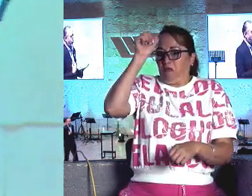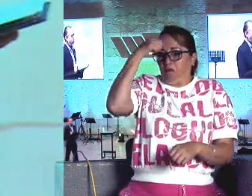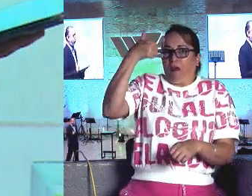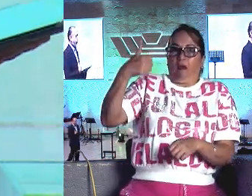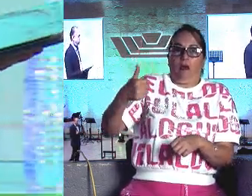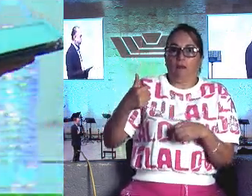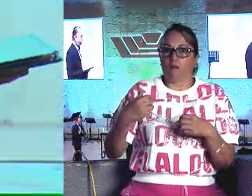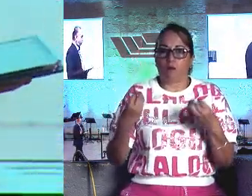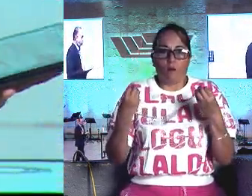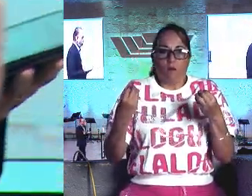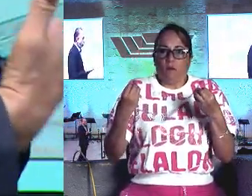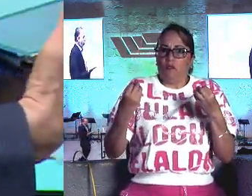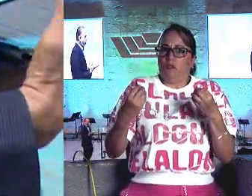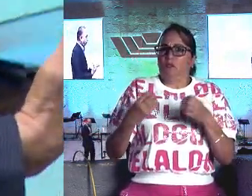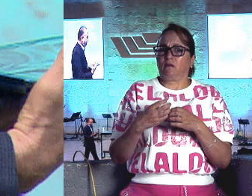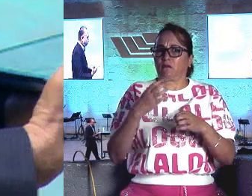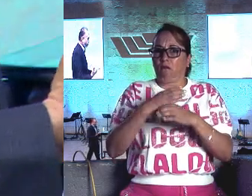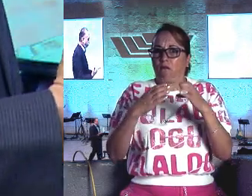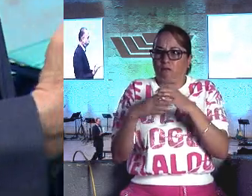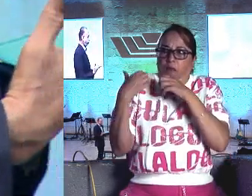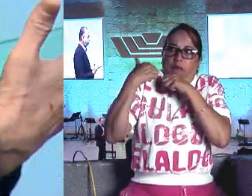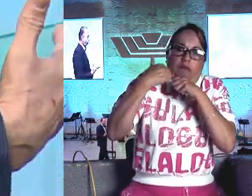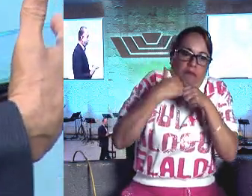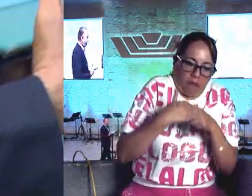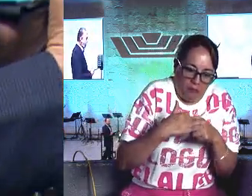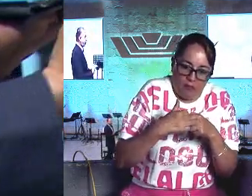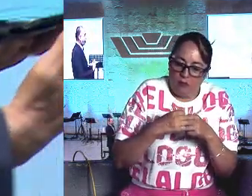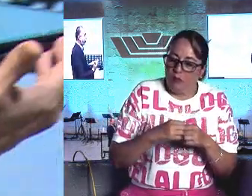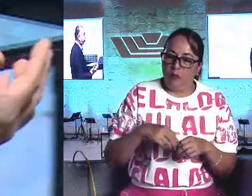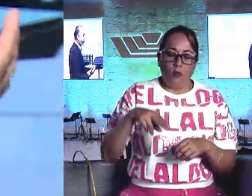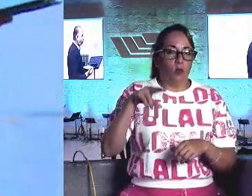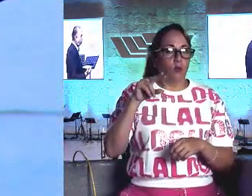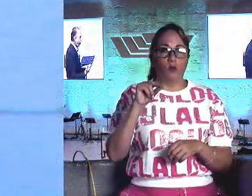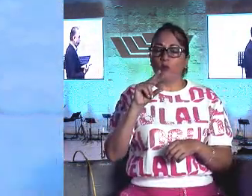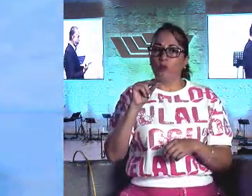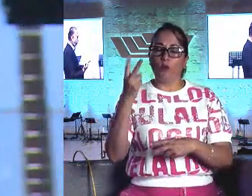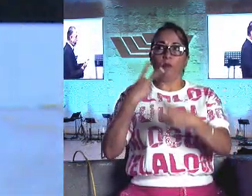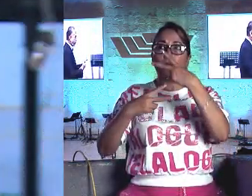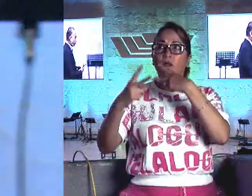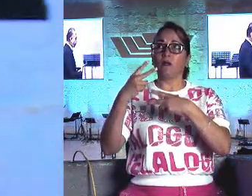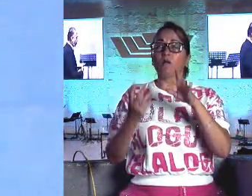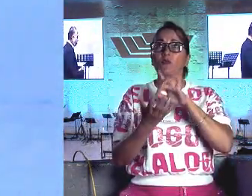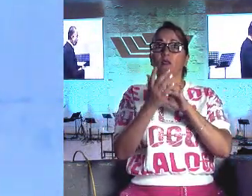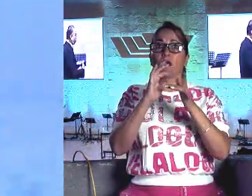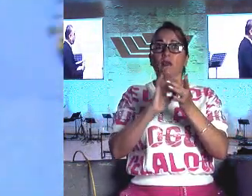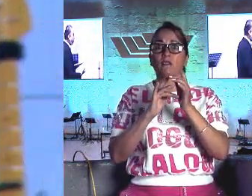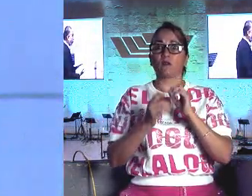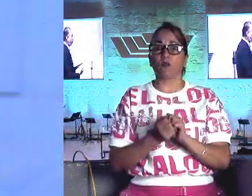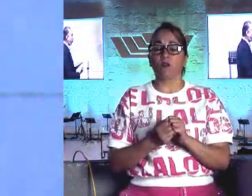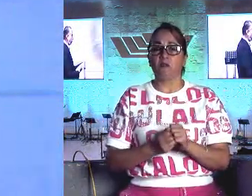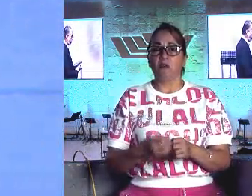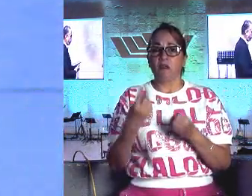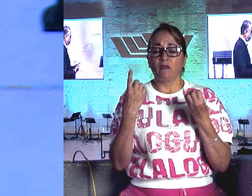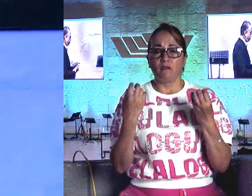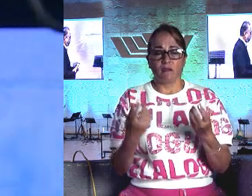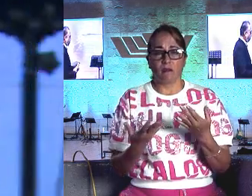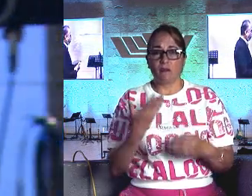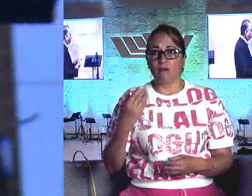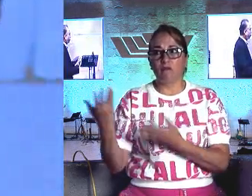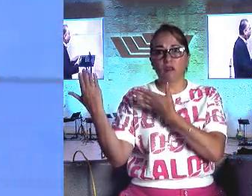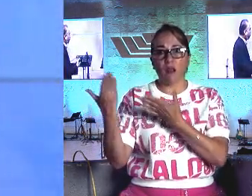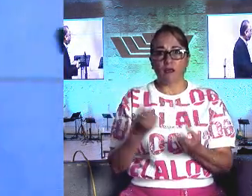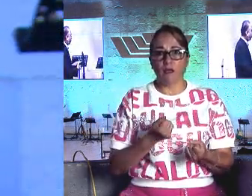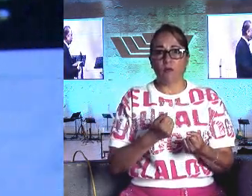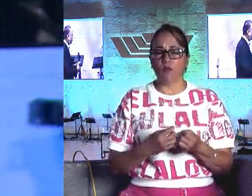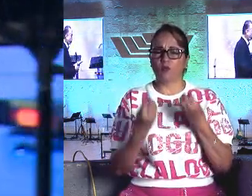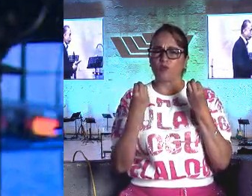nosotros. No llegamos a Jesús libres de problemas. O traíamos un problema o traíamos otro. Unos con